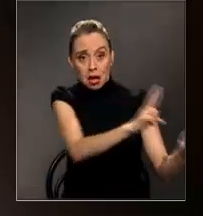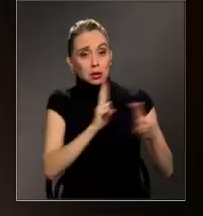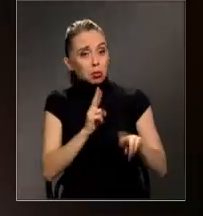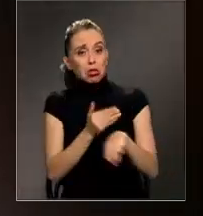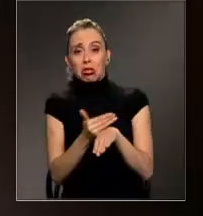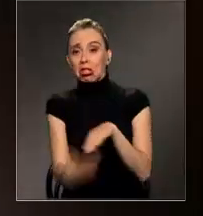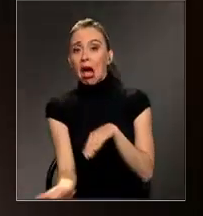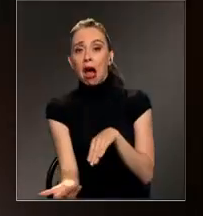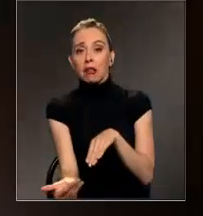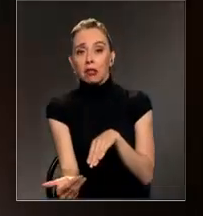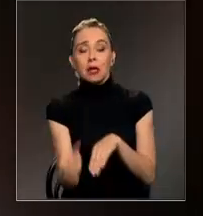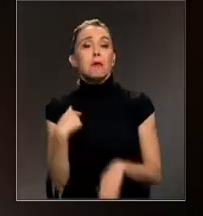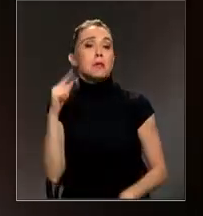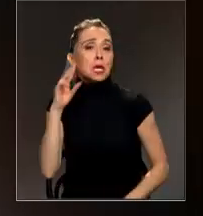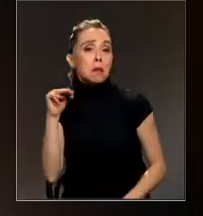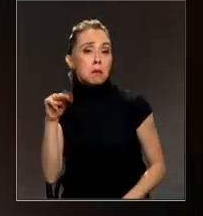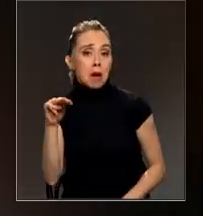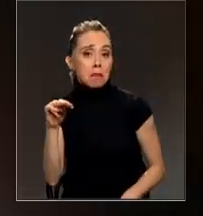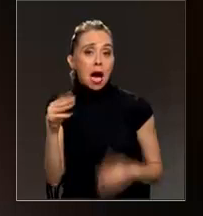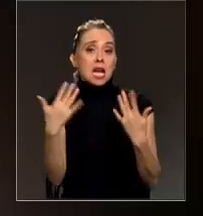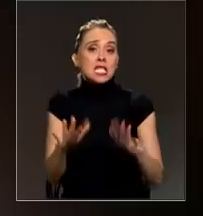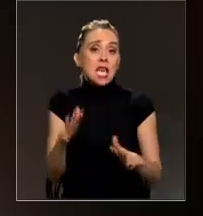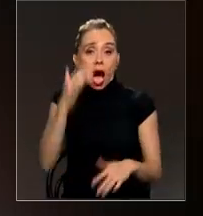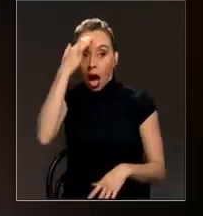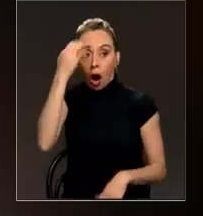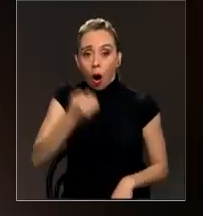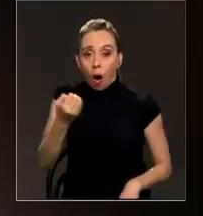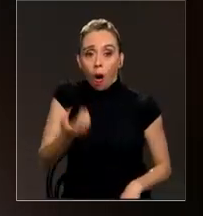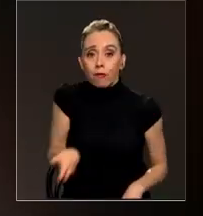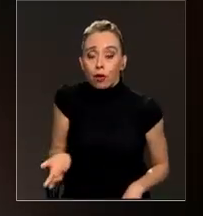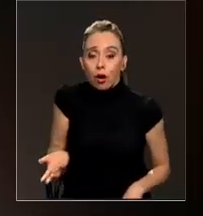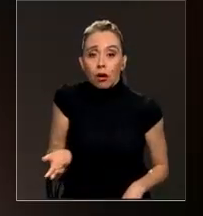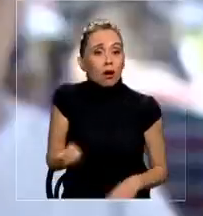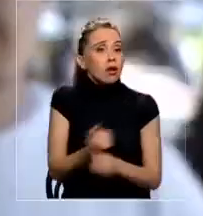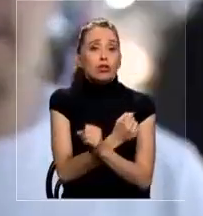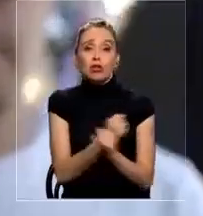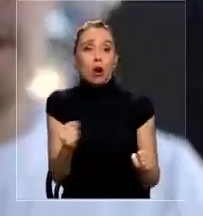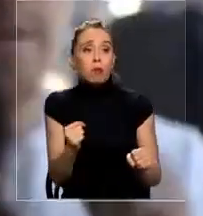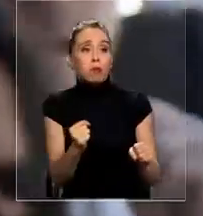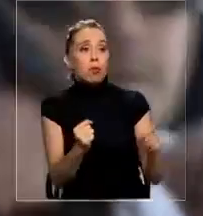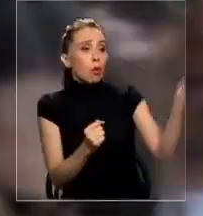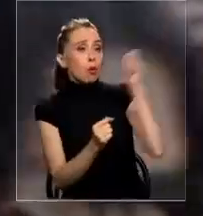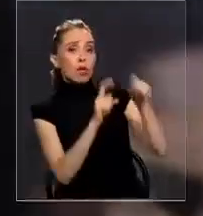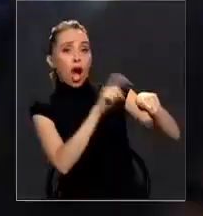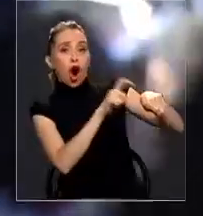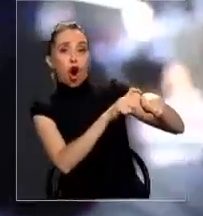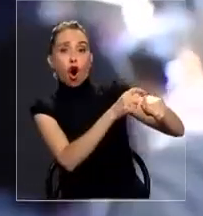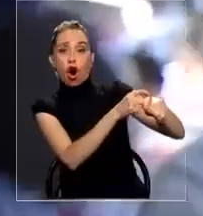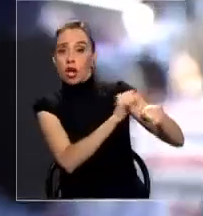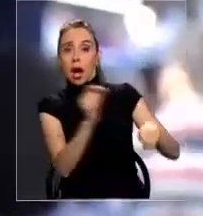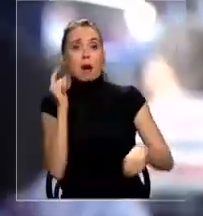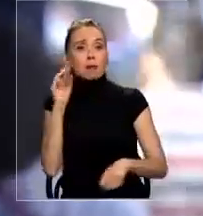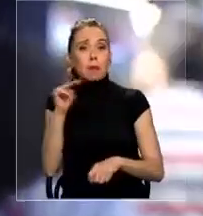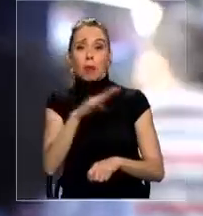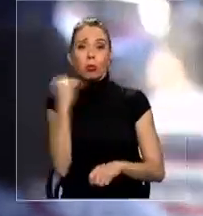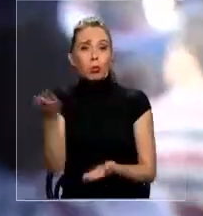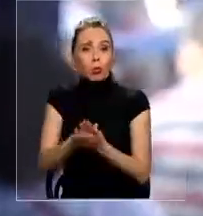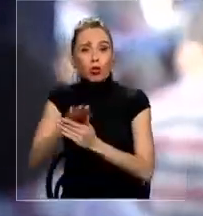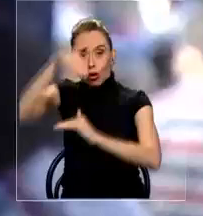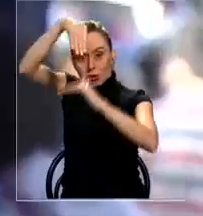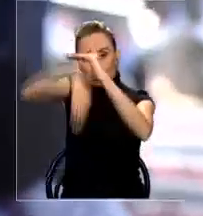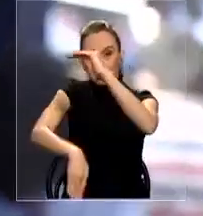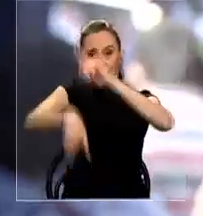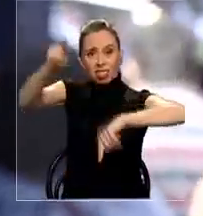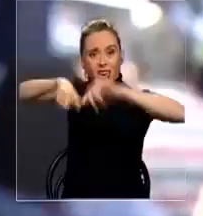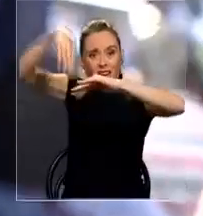tarde. Y mi mamá ya obviamente tuvo que... No pude tomar esa hora porque ella estaba muerta, estaba bajo tierra, entonces es